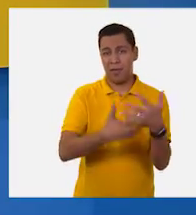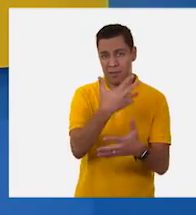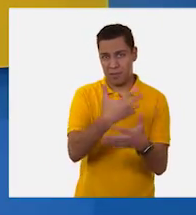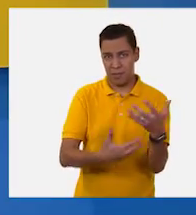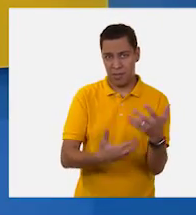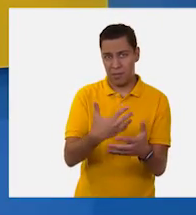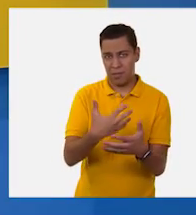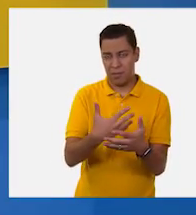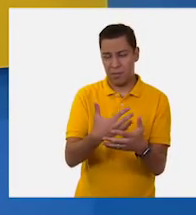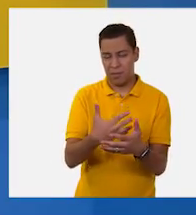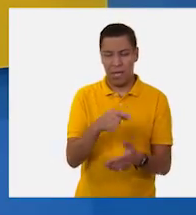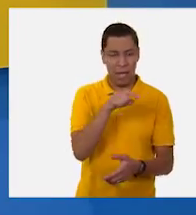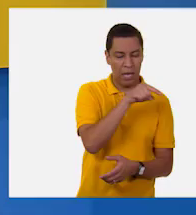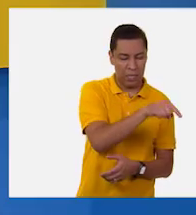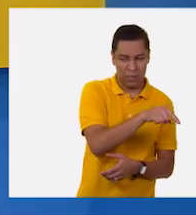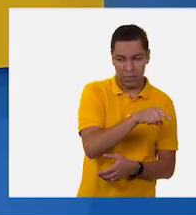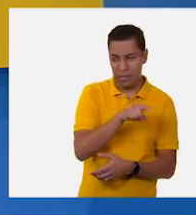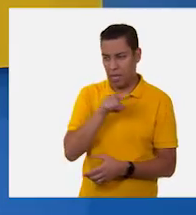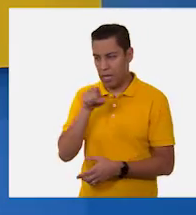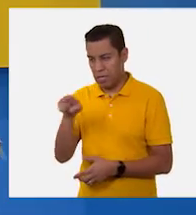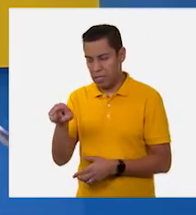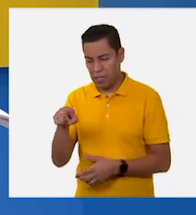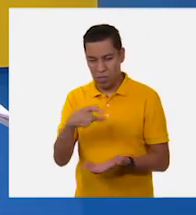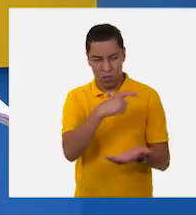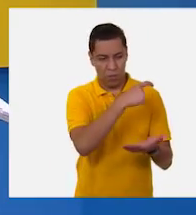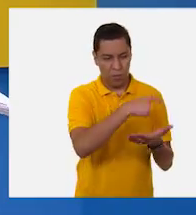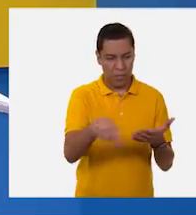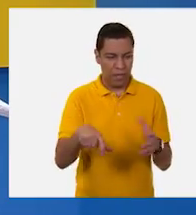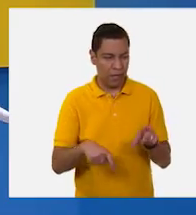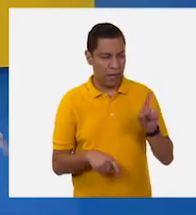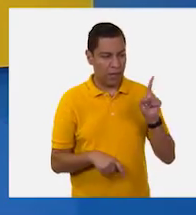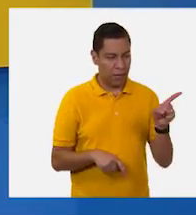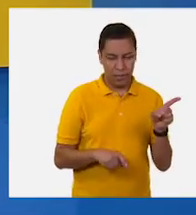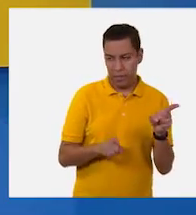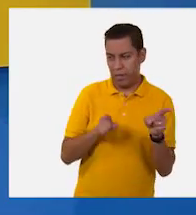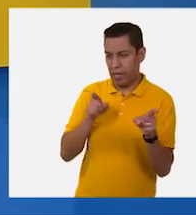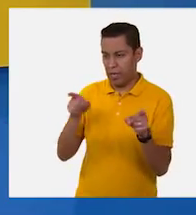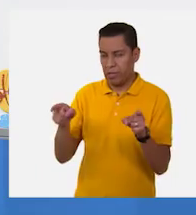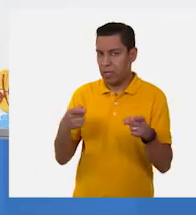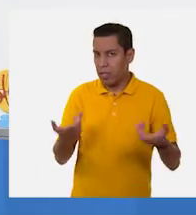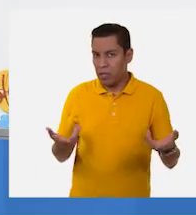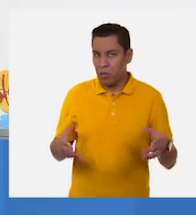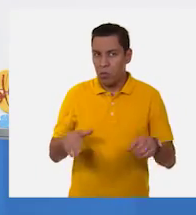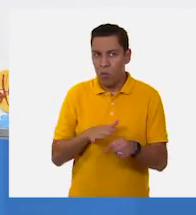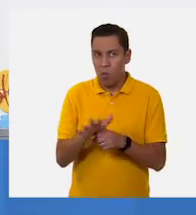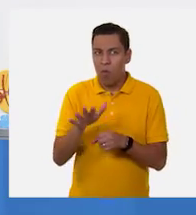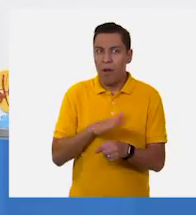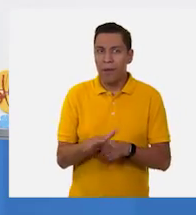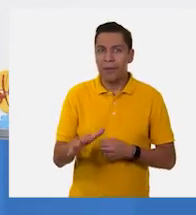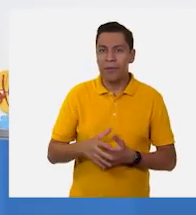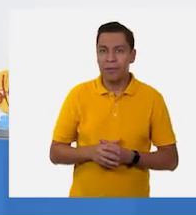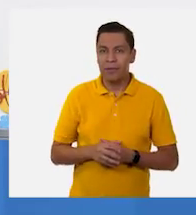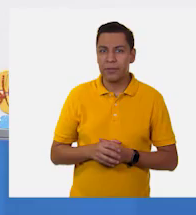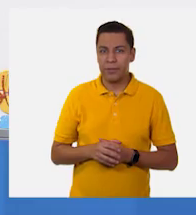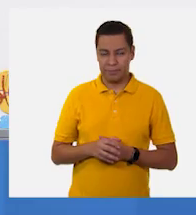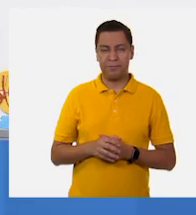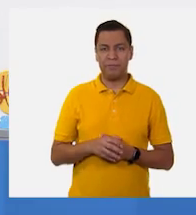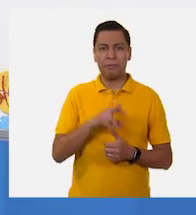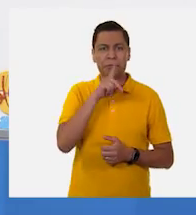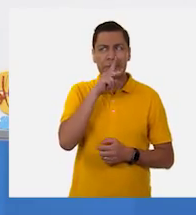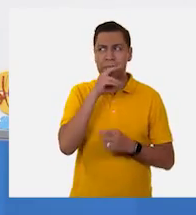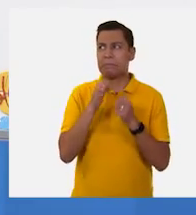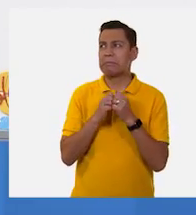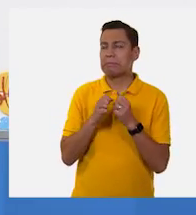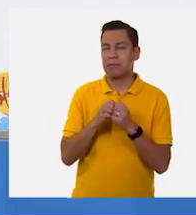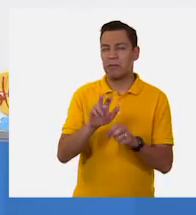esto? Creo que necesito de su apoyo y habilidad matemática. Claro, Jenny, pero tampoco te preocupes o angusties. Lo estás